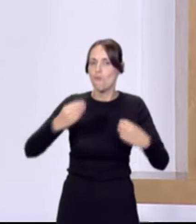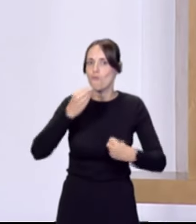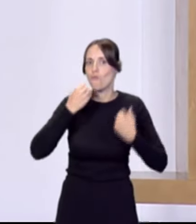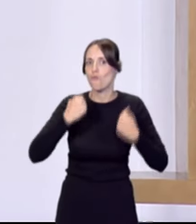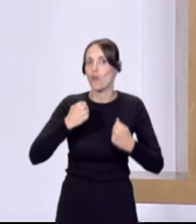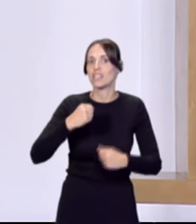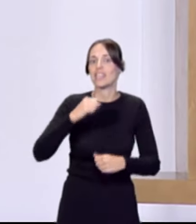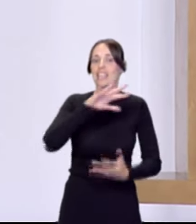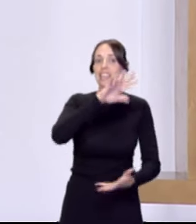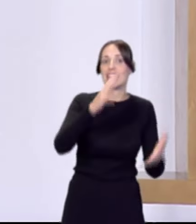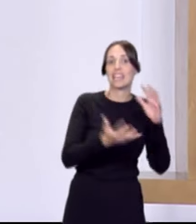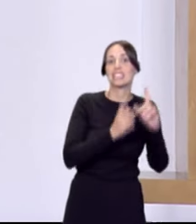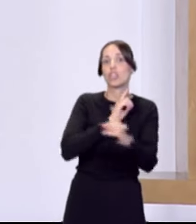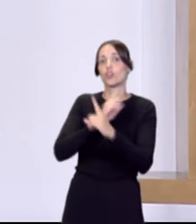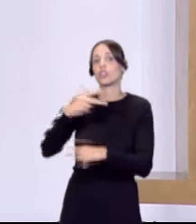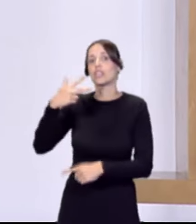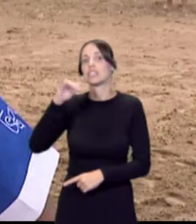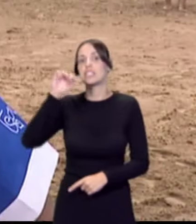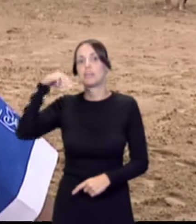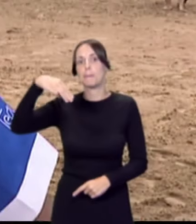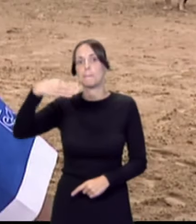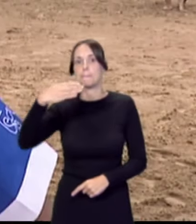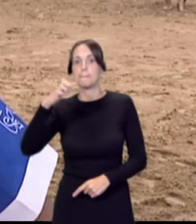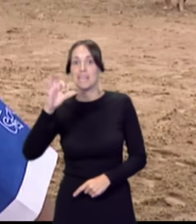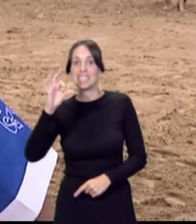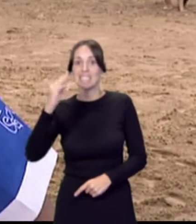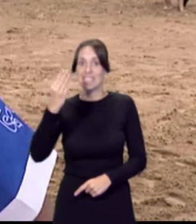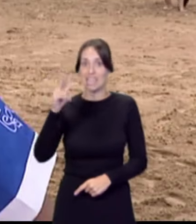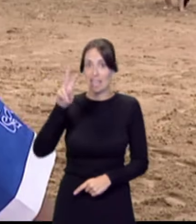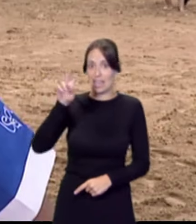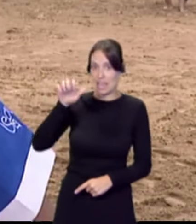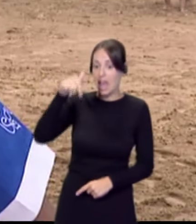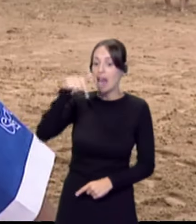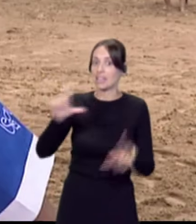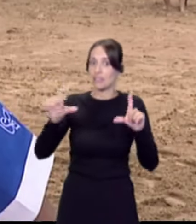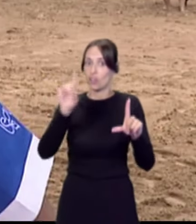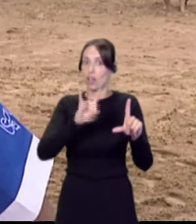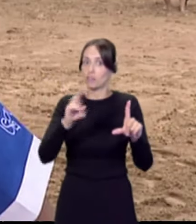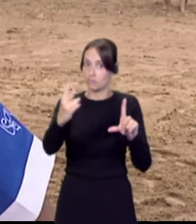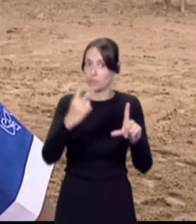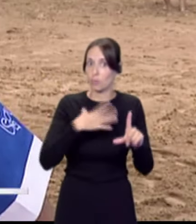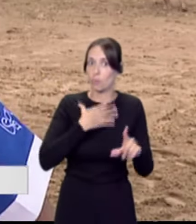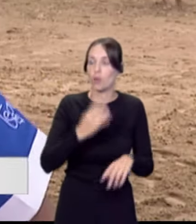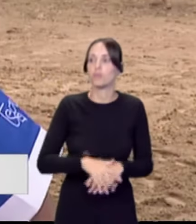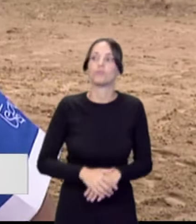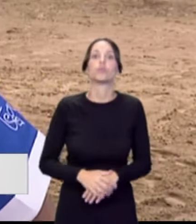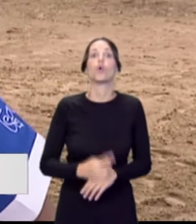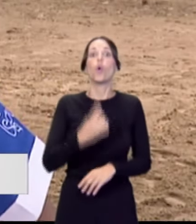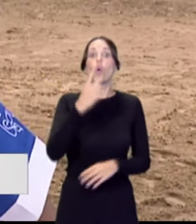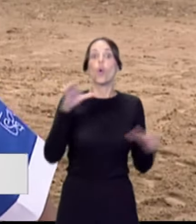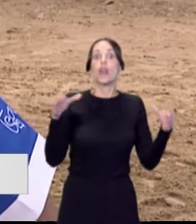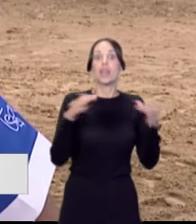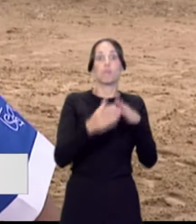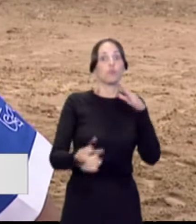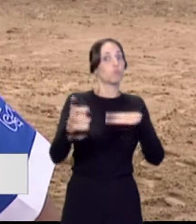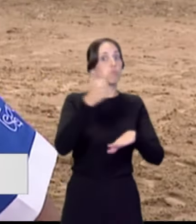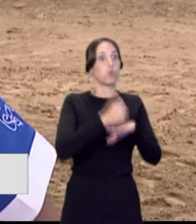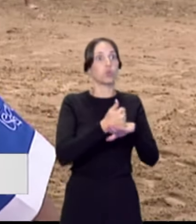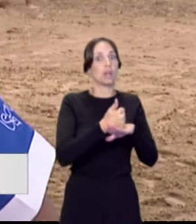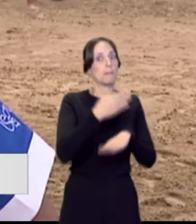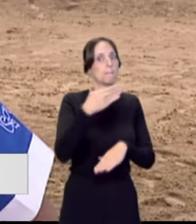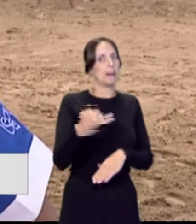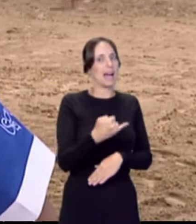aquí en Televisión Canaria. Uno de los equipos sin puntal ya saldría con una baja muy, muy importante.